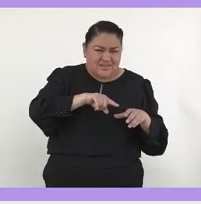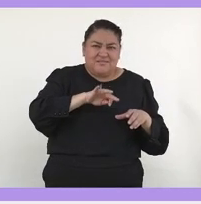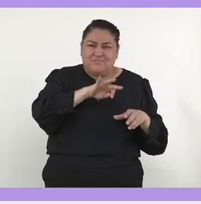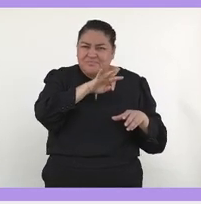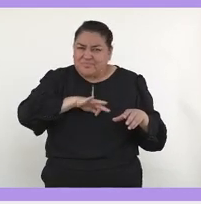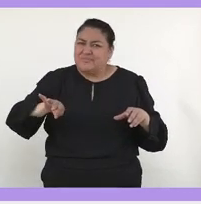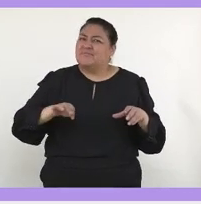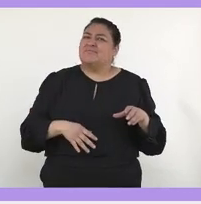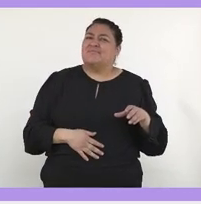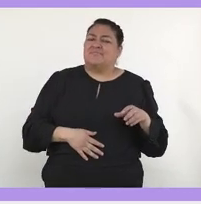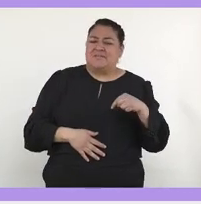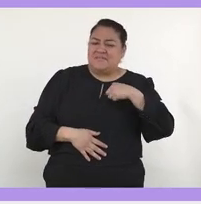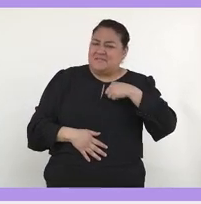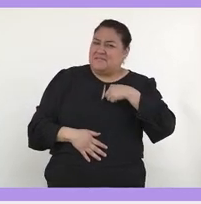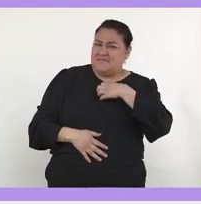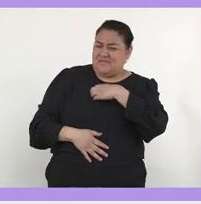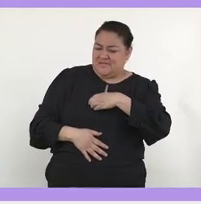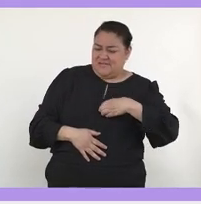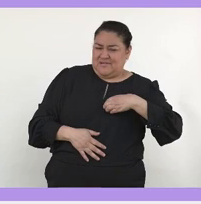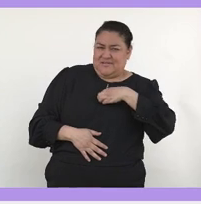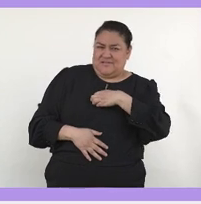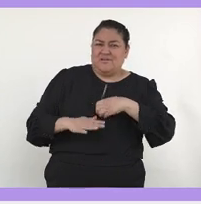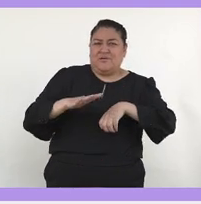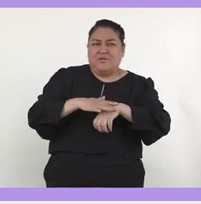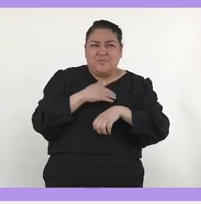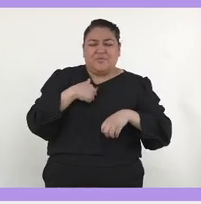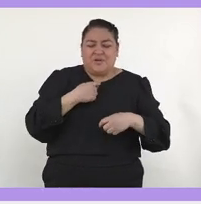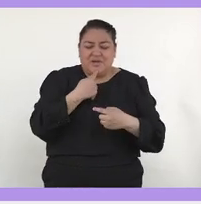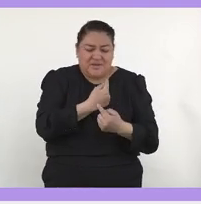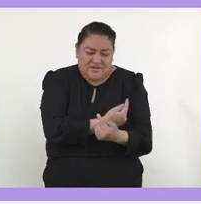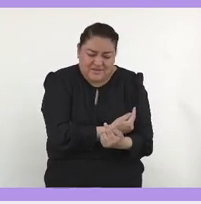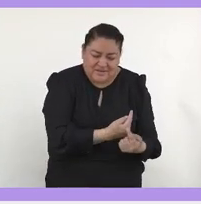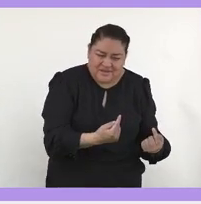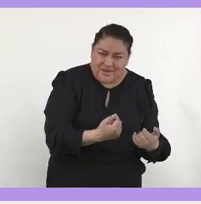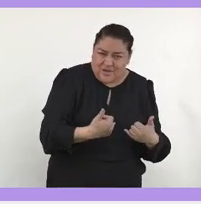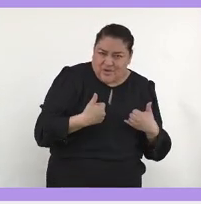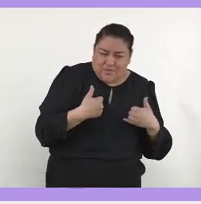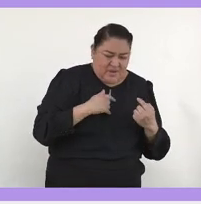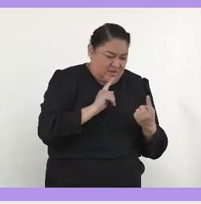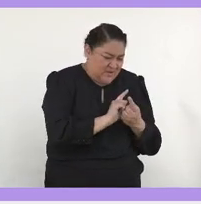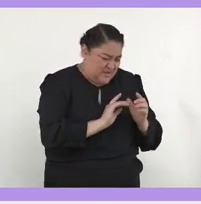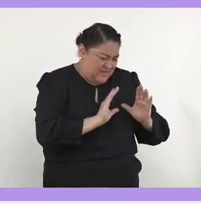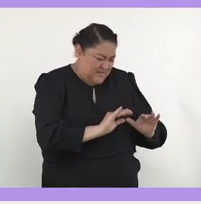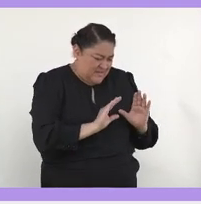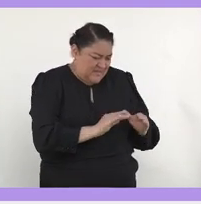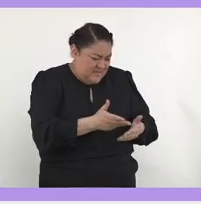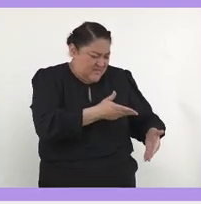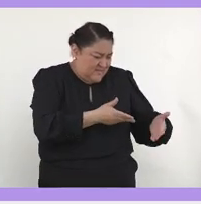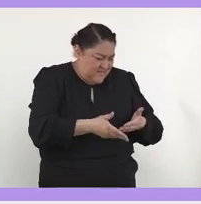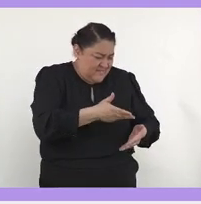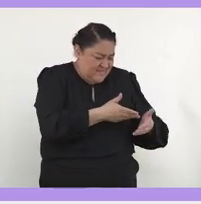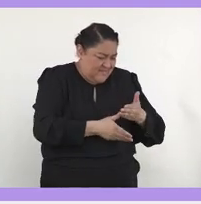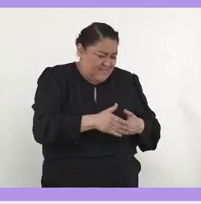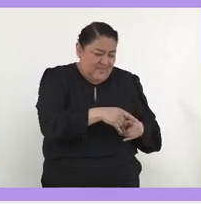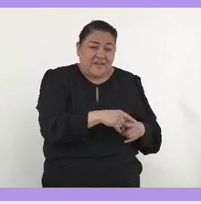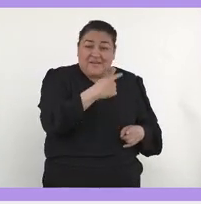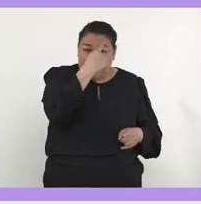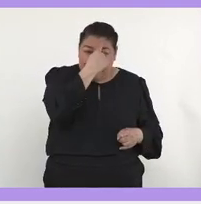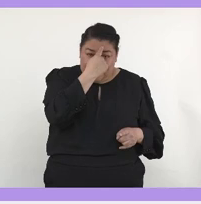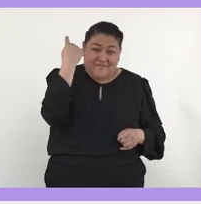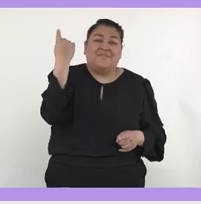porque me toca trabajar con las categorías infantiles juveniles y la verdad que el trabajo de nosotros se facilita